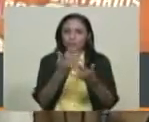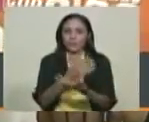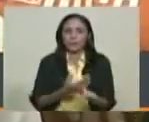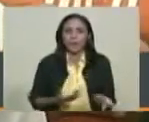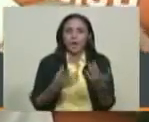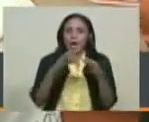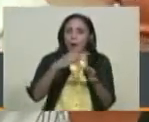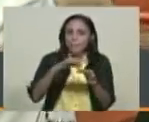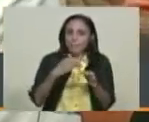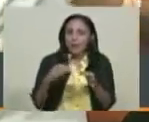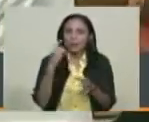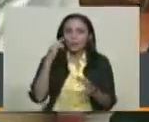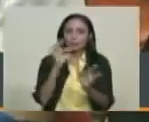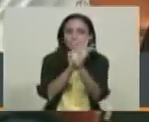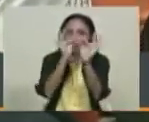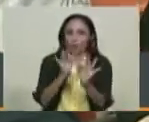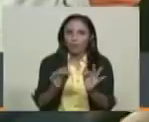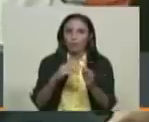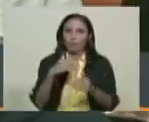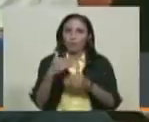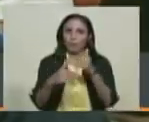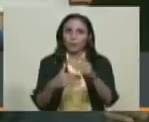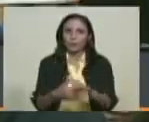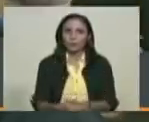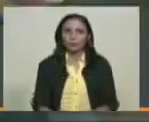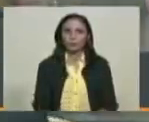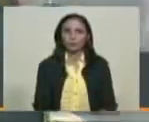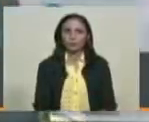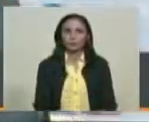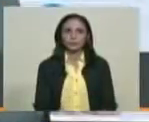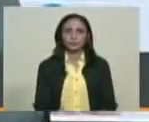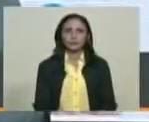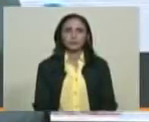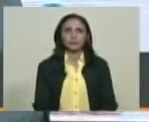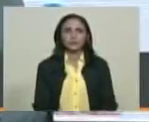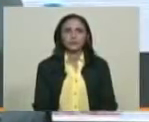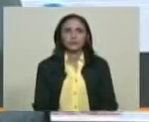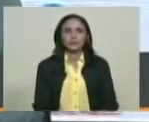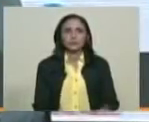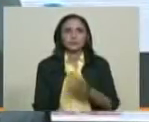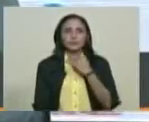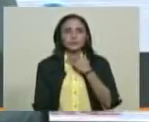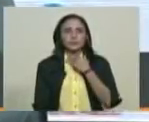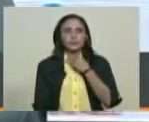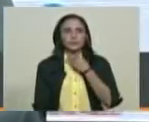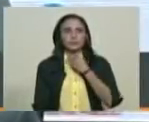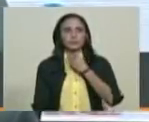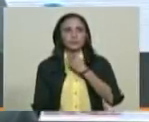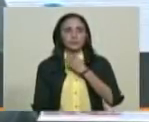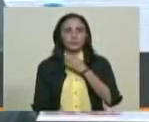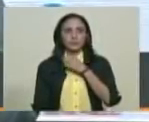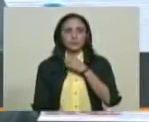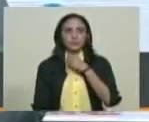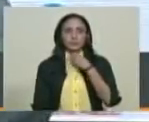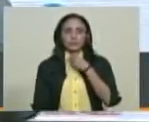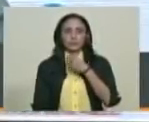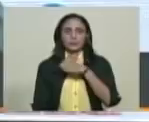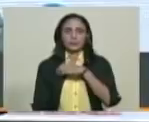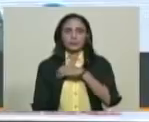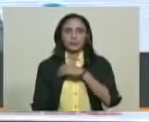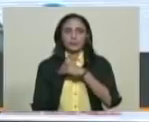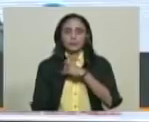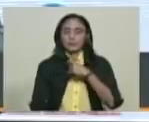monetaria de esta nueva etapa. El Petro irá ocupando como unidad de cuenta